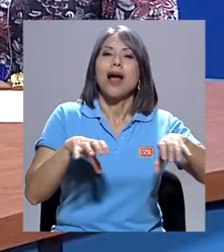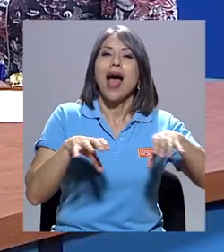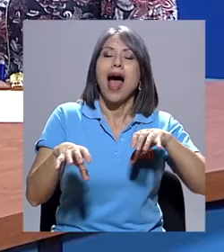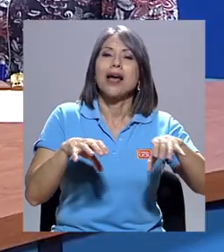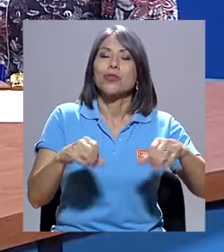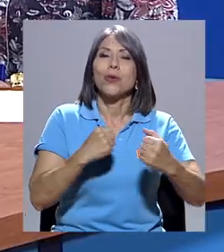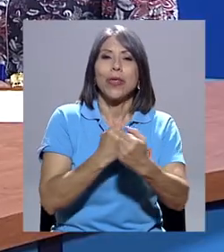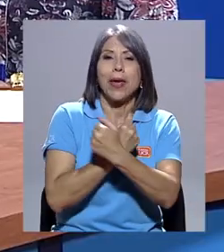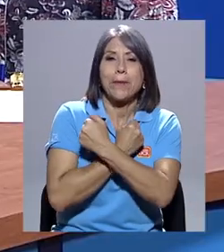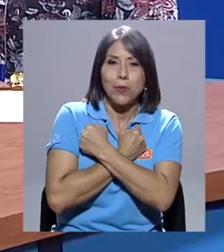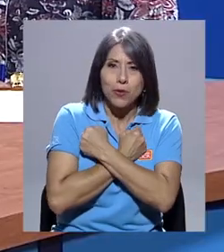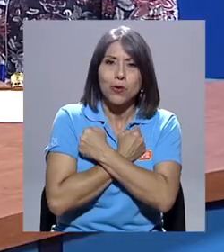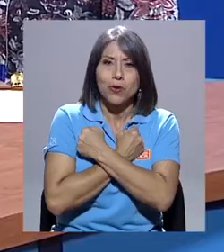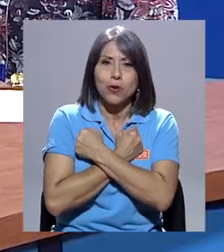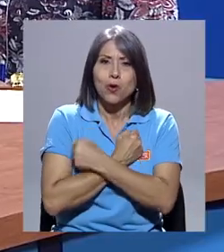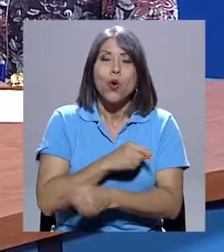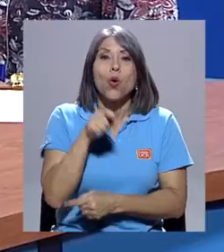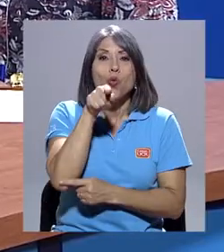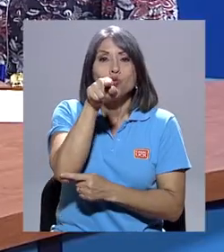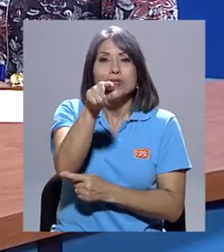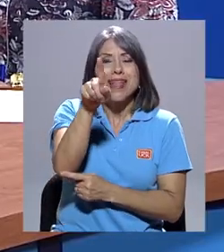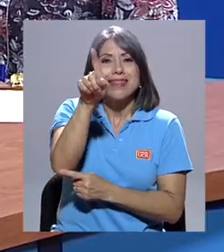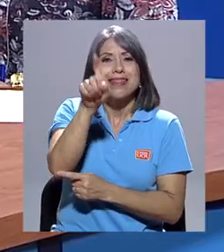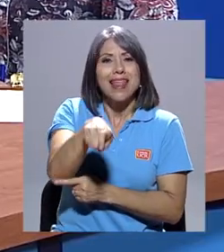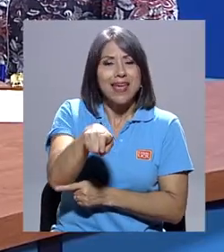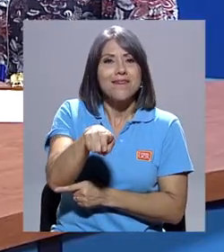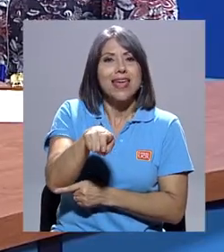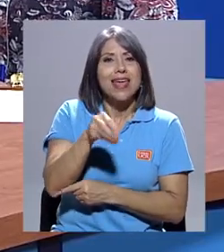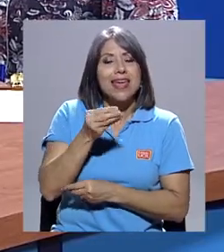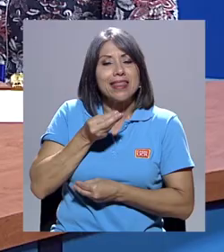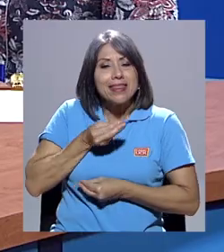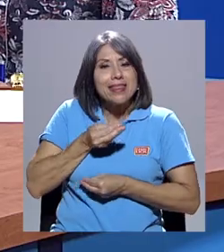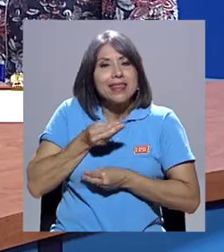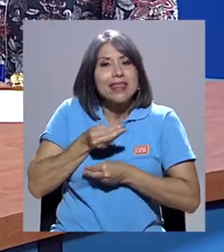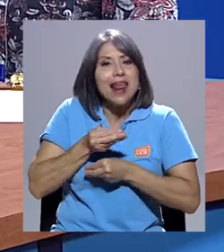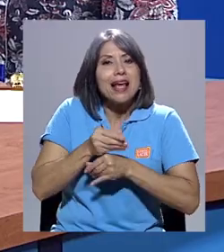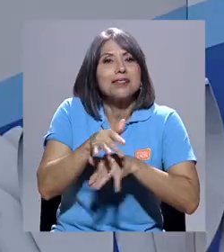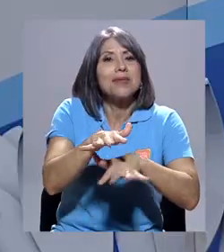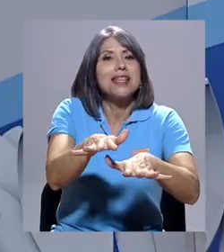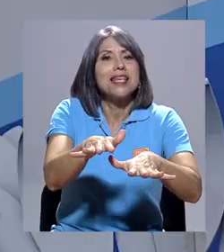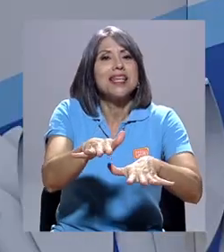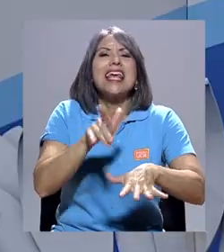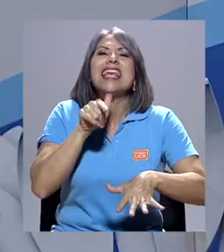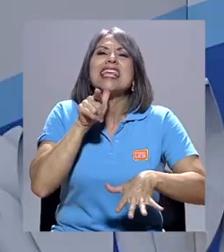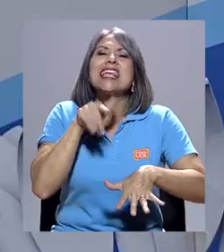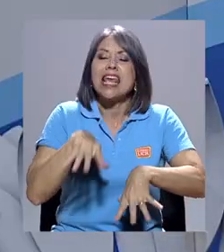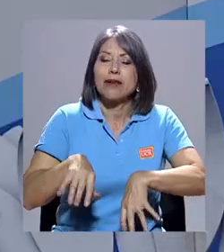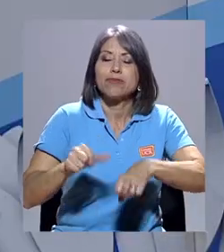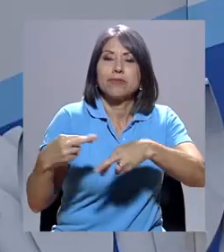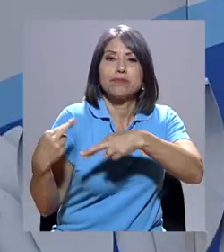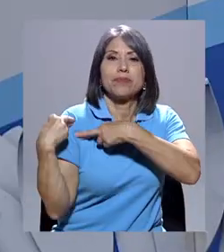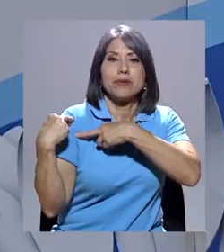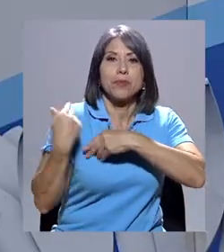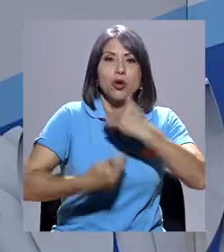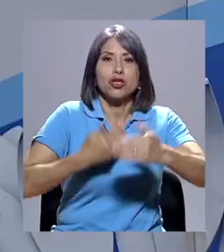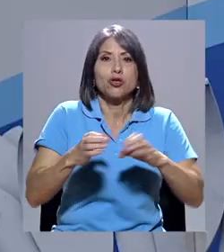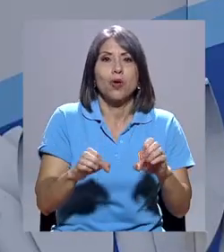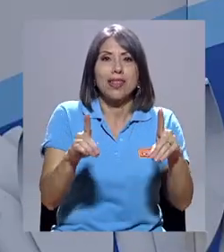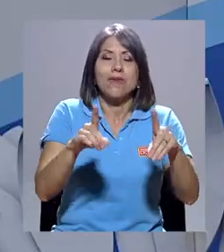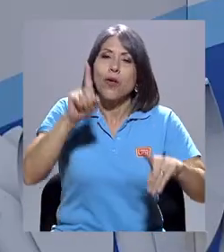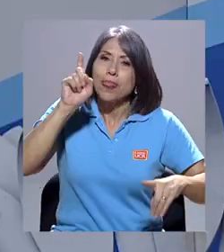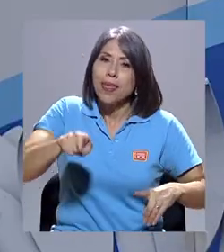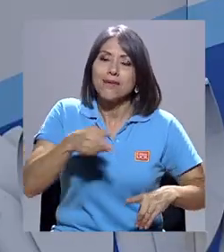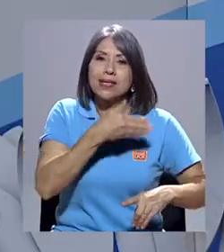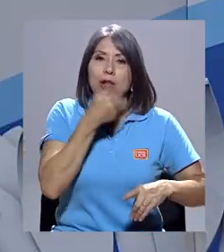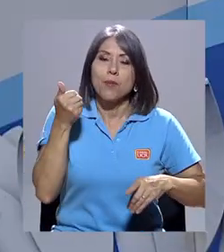y usted tiene que transmitir quien tiene a cargo el proceso educativo tiene que ser los mejores profesionales de un país desde ese campo y